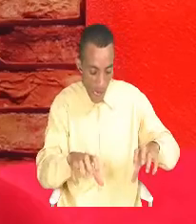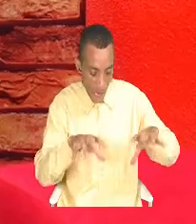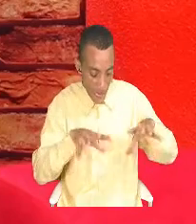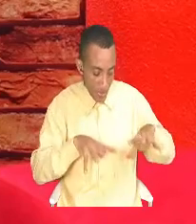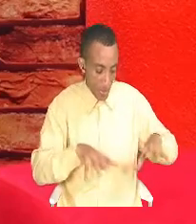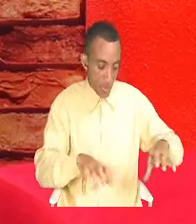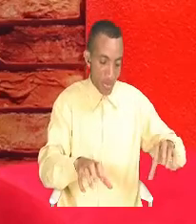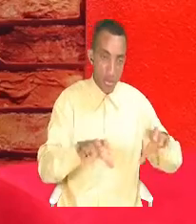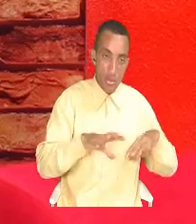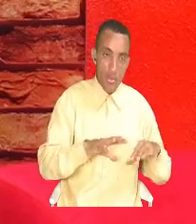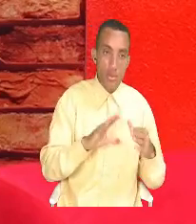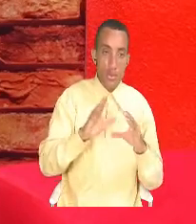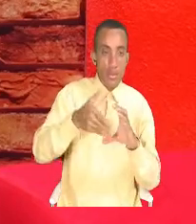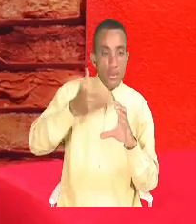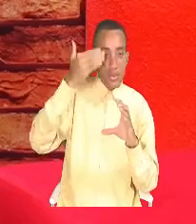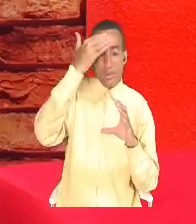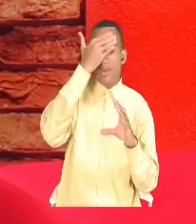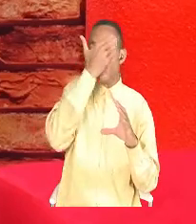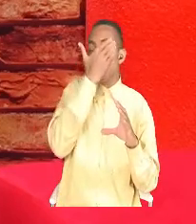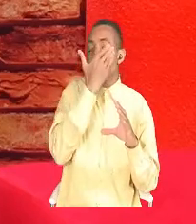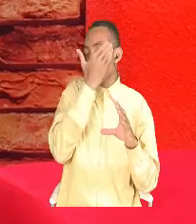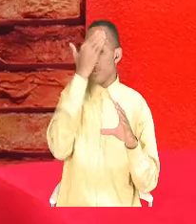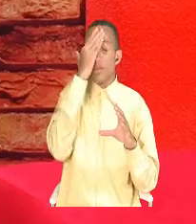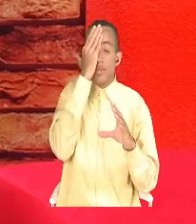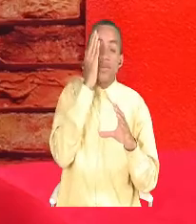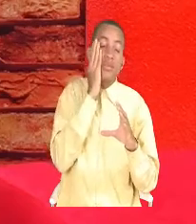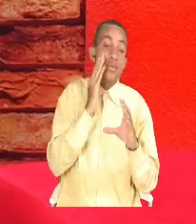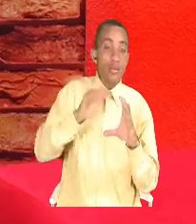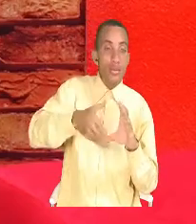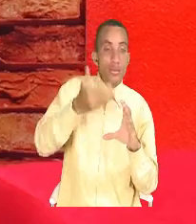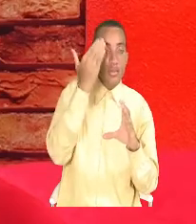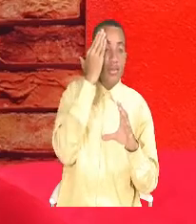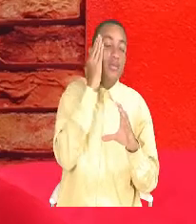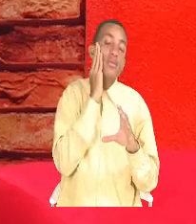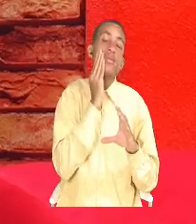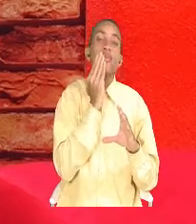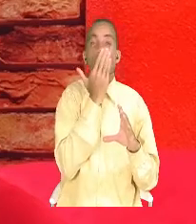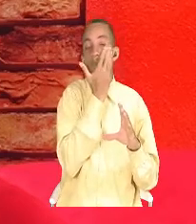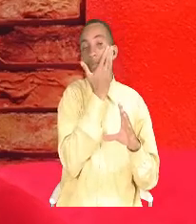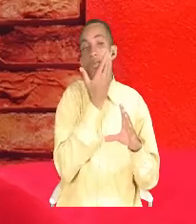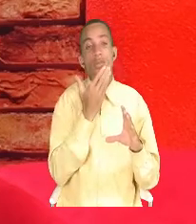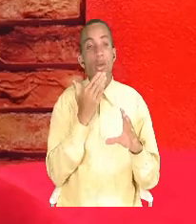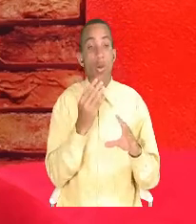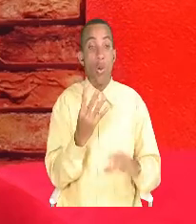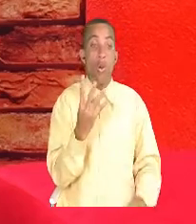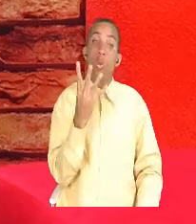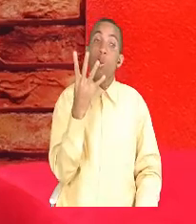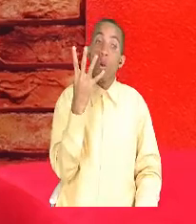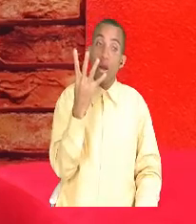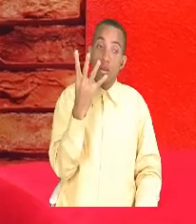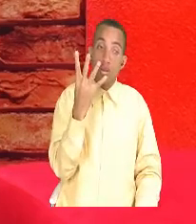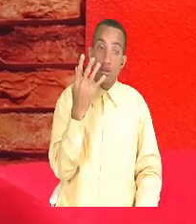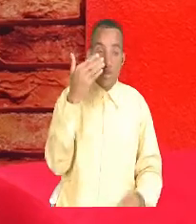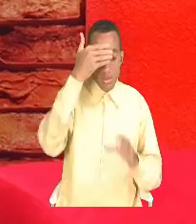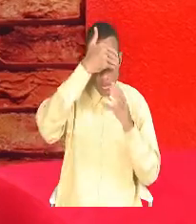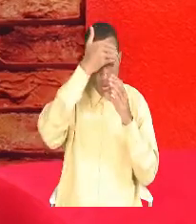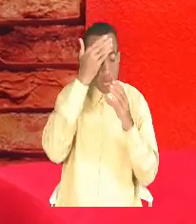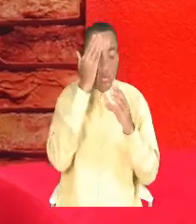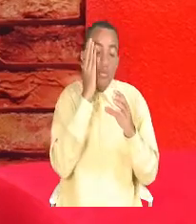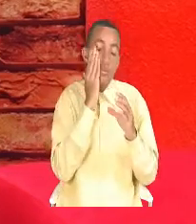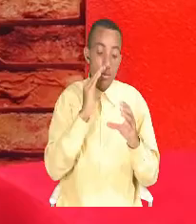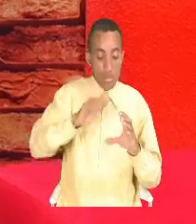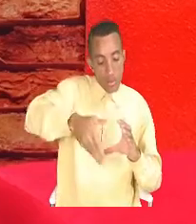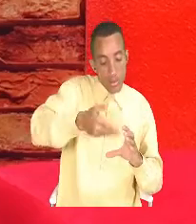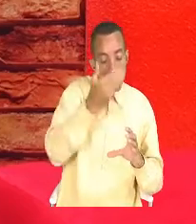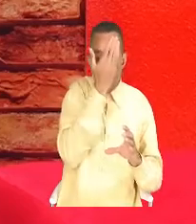unas mezclas o mascarillas corporales, porque en este ritual se aplican 4 mascarillas corporales con el fin de que vayamos como hechizando el ambiente